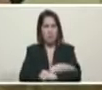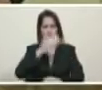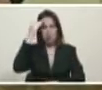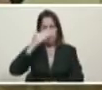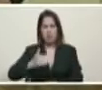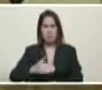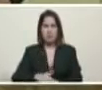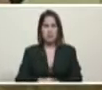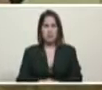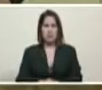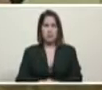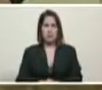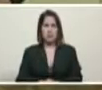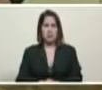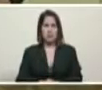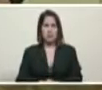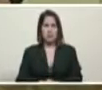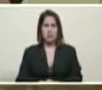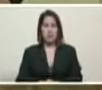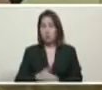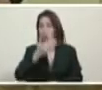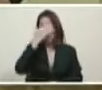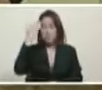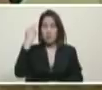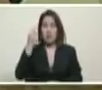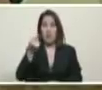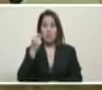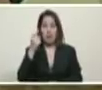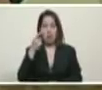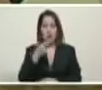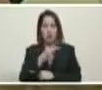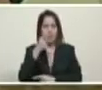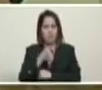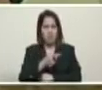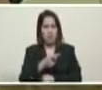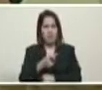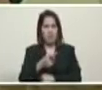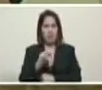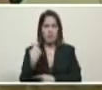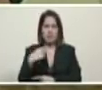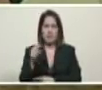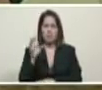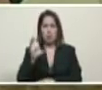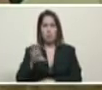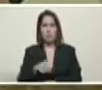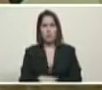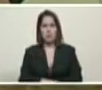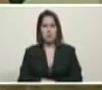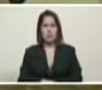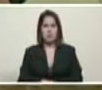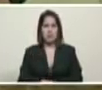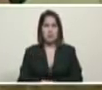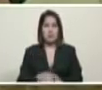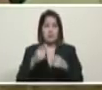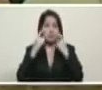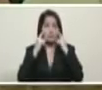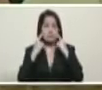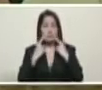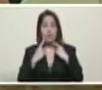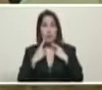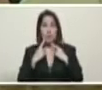olviden jamás los deberes, las obligaciones que tenemos con nuestra patria. Lloramos a nuestros